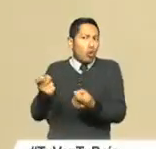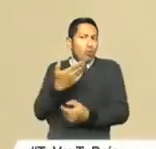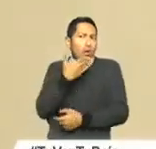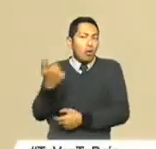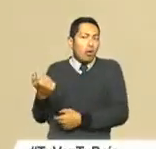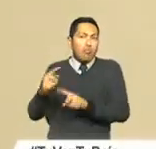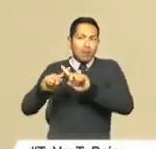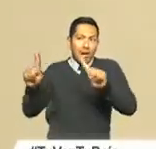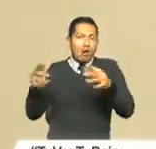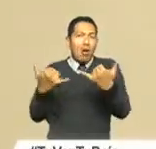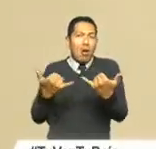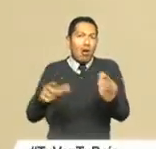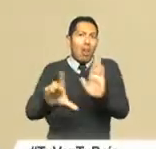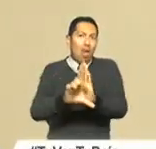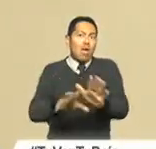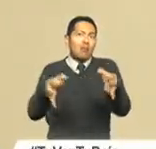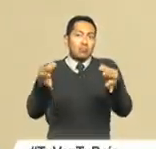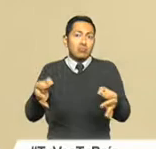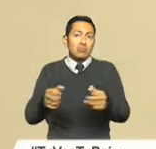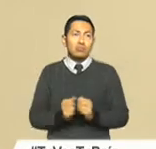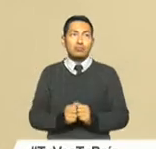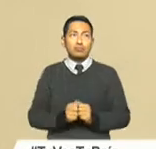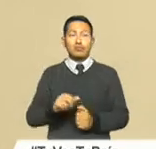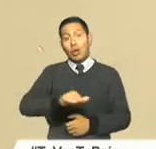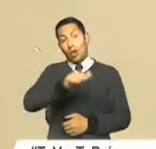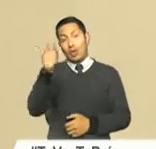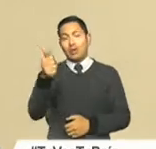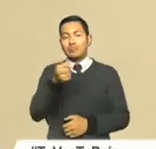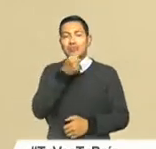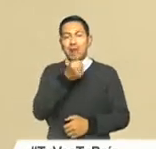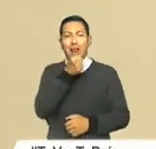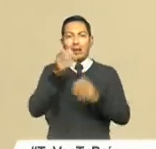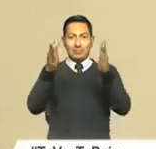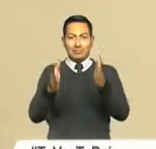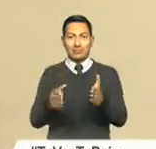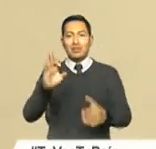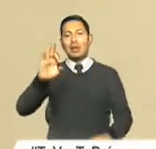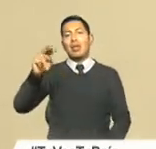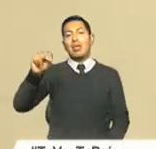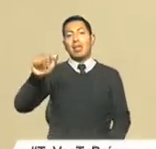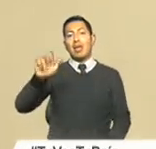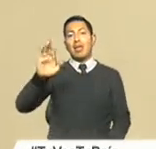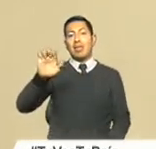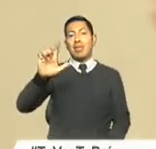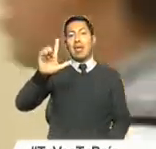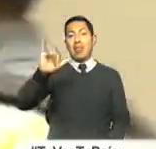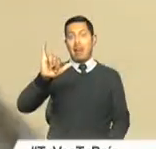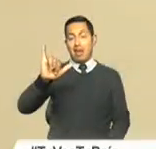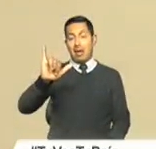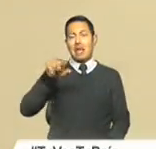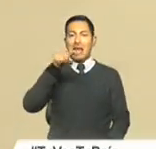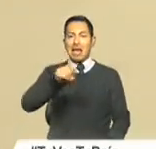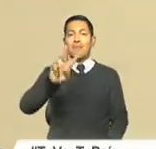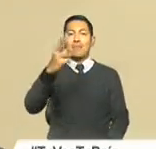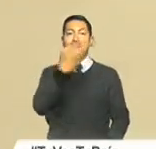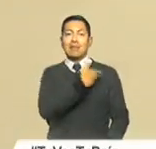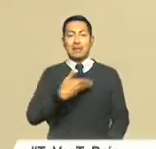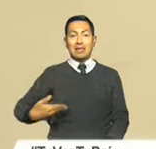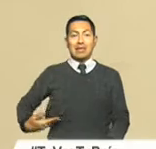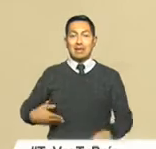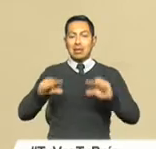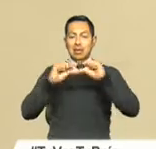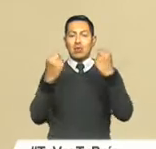las participantes fue la comunicadora Natalie Toledo, quien ahora es vicepresidenta nacional del Movimiento Centro